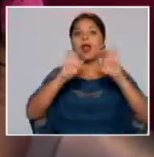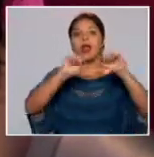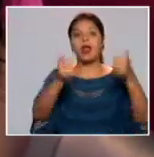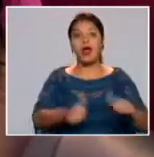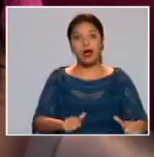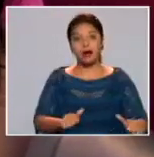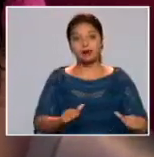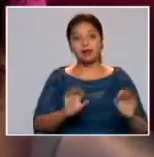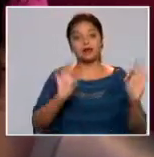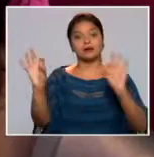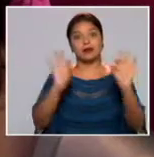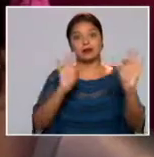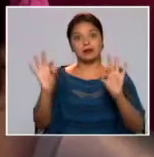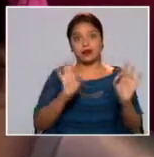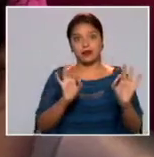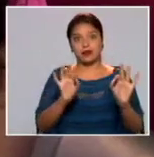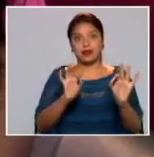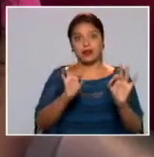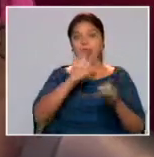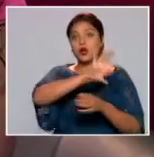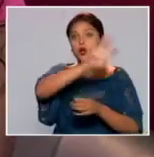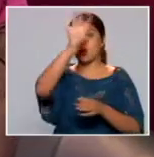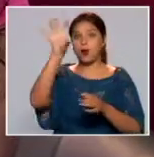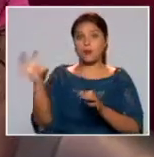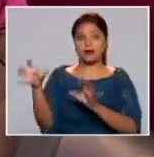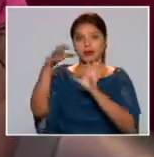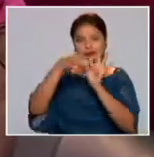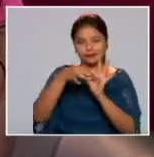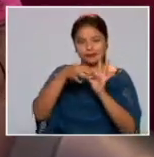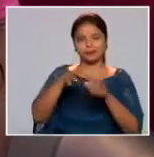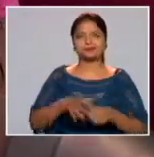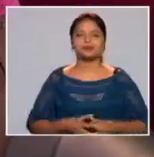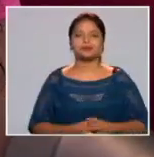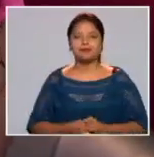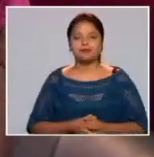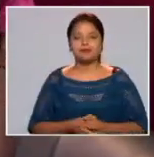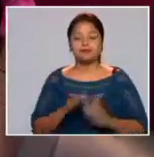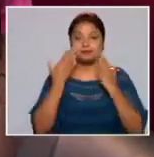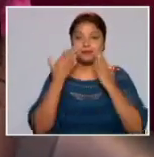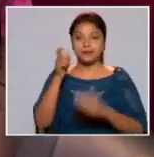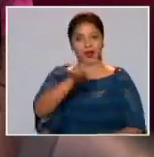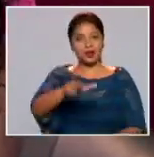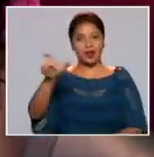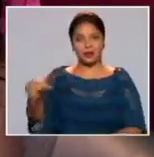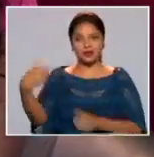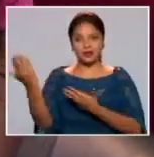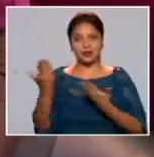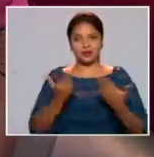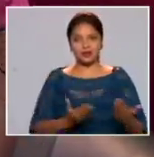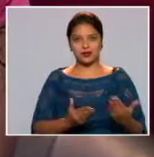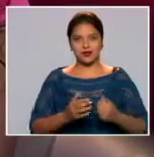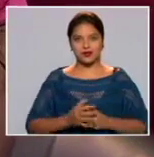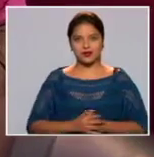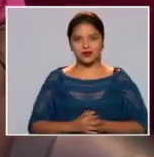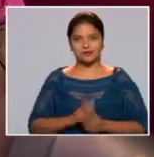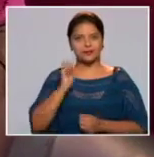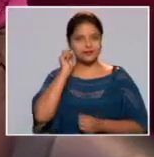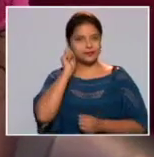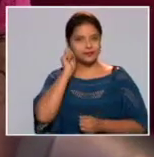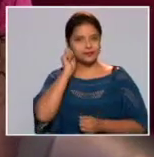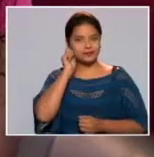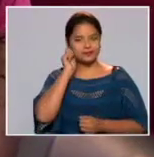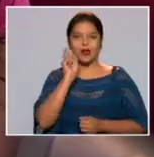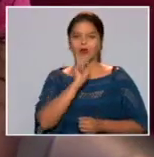escénicas y la unión de países hermanos para ello Entonces quiero presentarles a los invitados del día de hoy tengo a la compañera